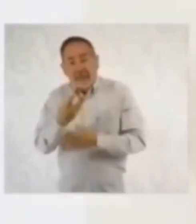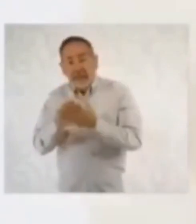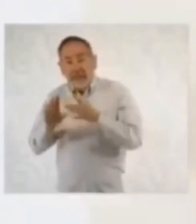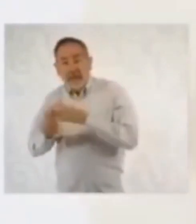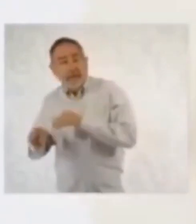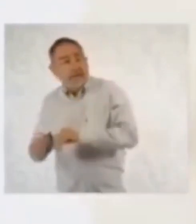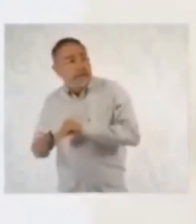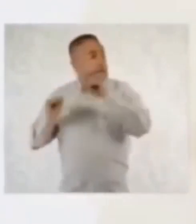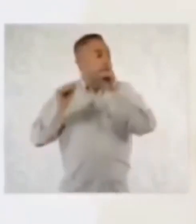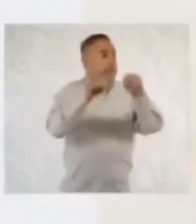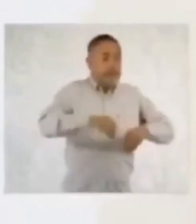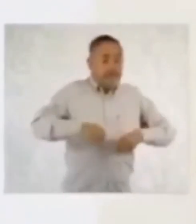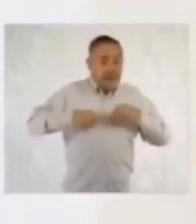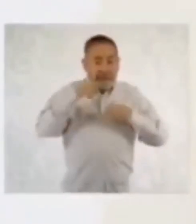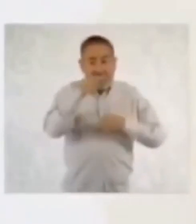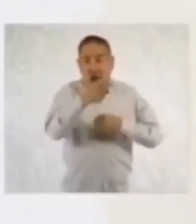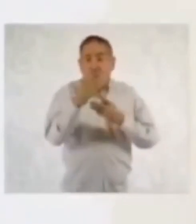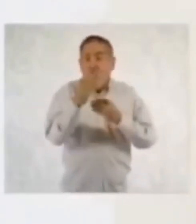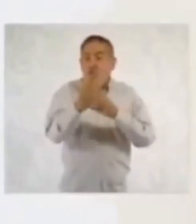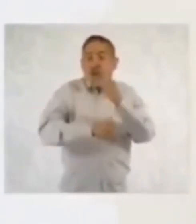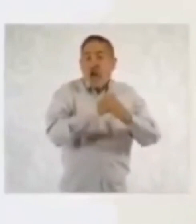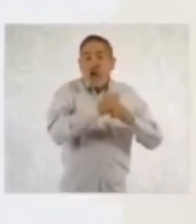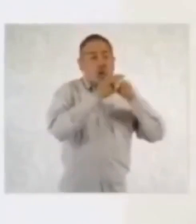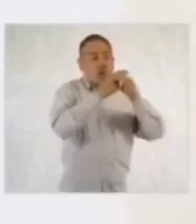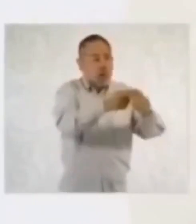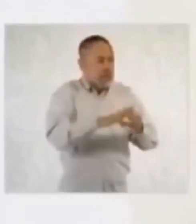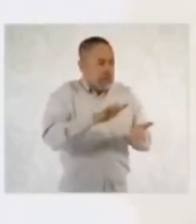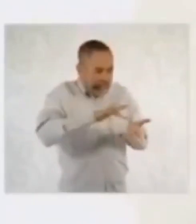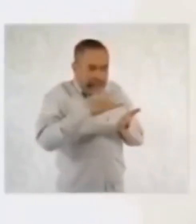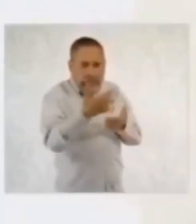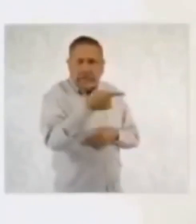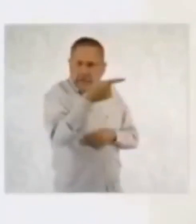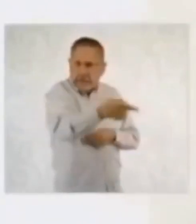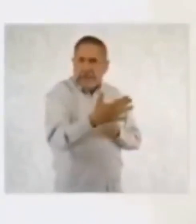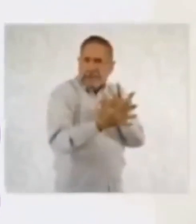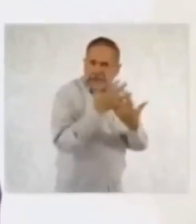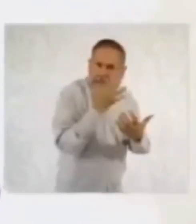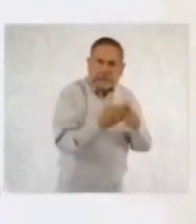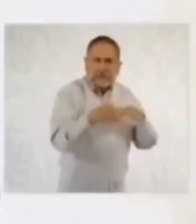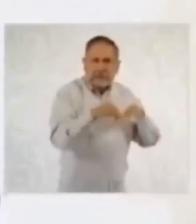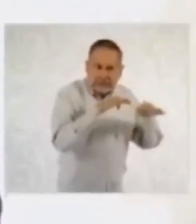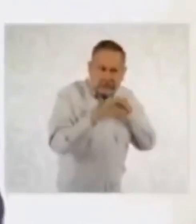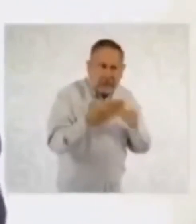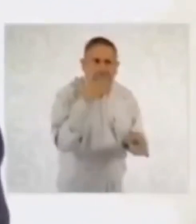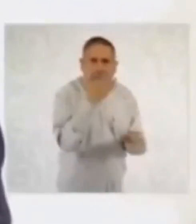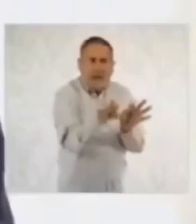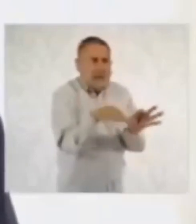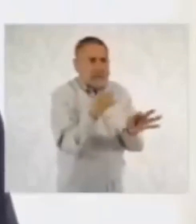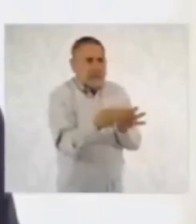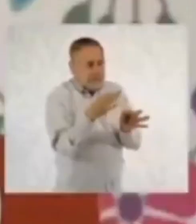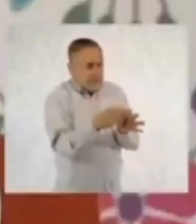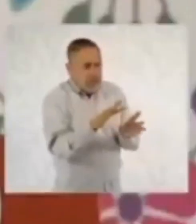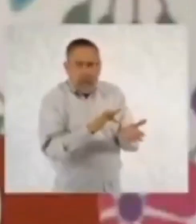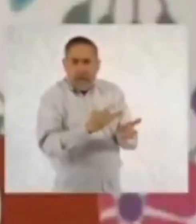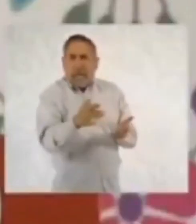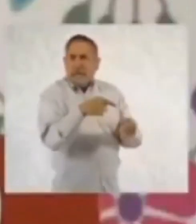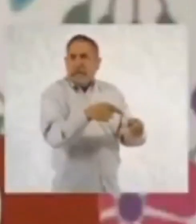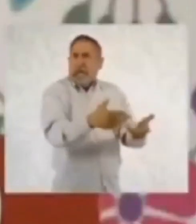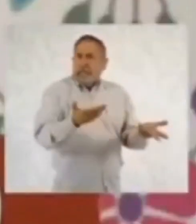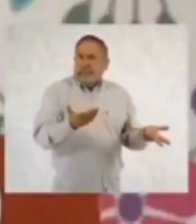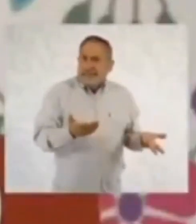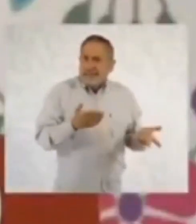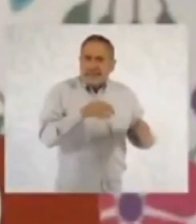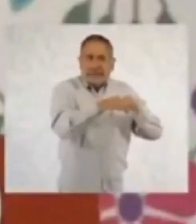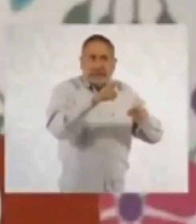Unidos, sobre todo aquellos que llevan ya muchos años trabajando allá. Y al mismo tiempo, como lo dije ayer, también el